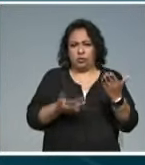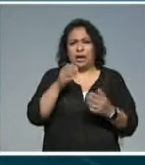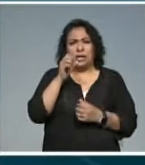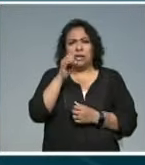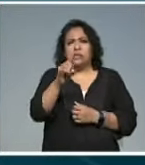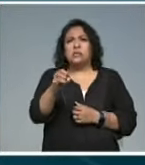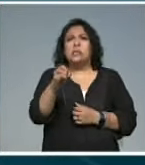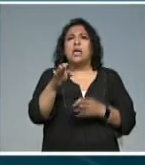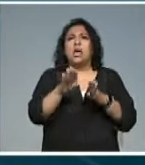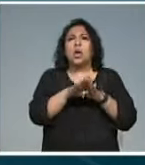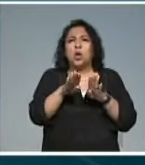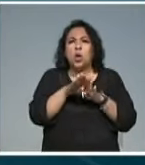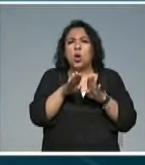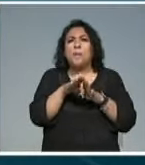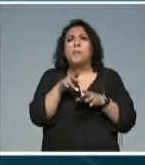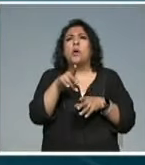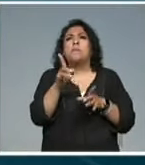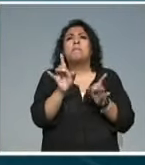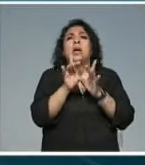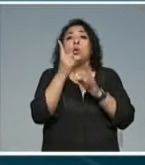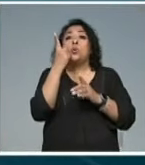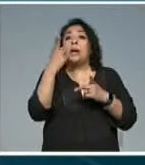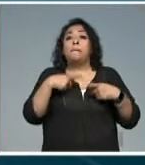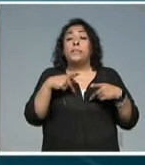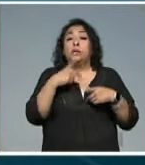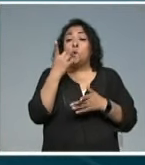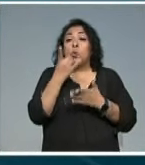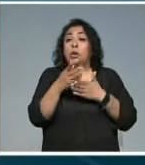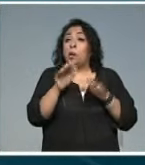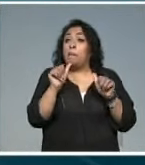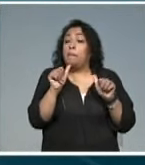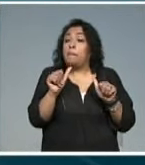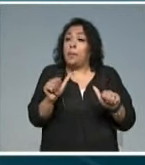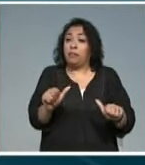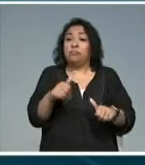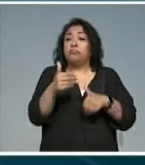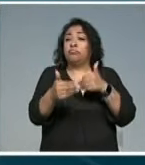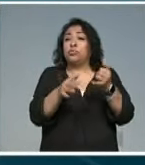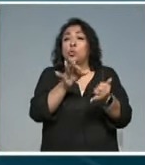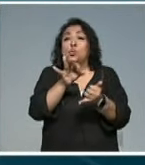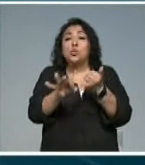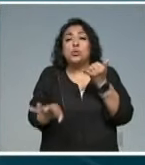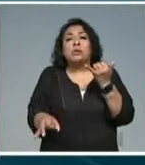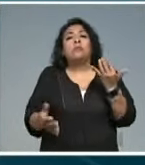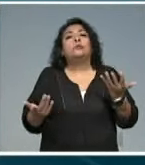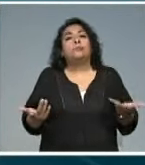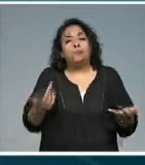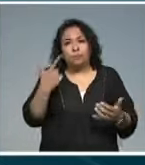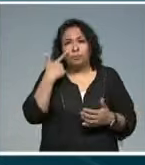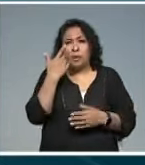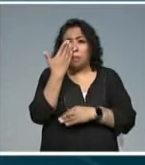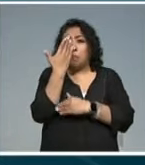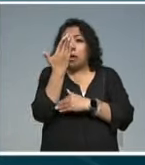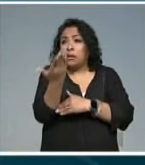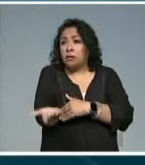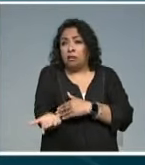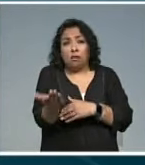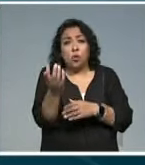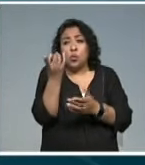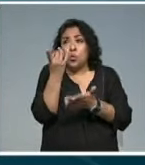que hunde al pico y que solo queda un sobreviviente, pero al final nos damos cuenta de que la ballena solo se